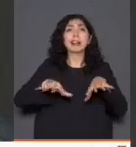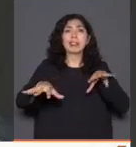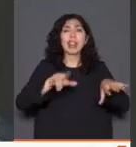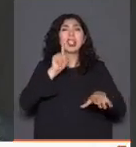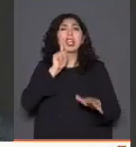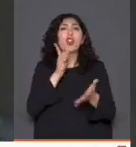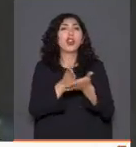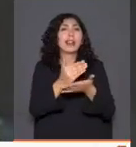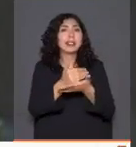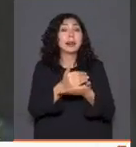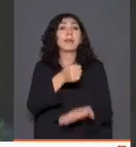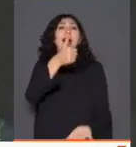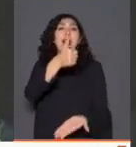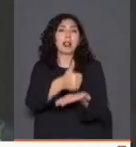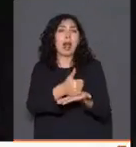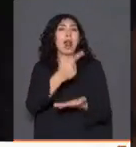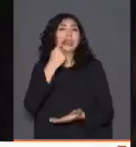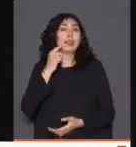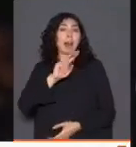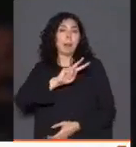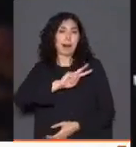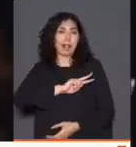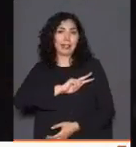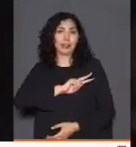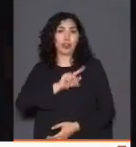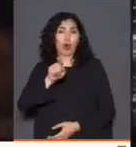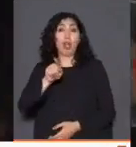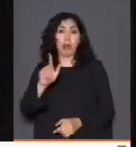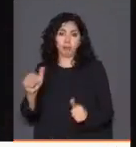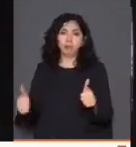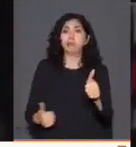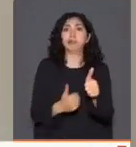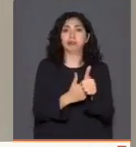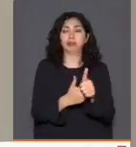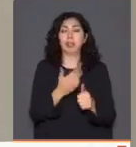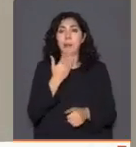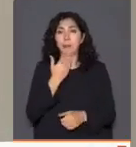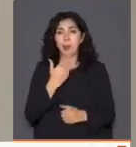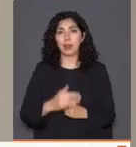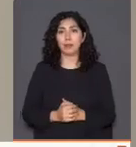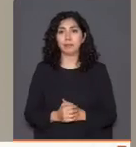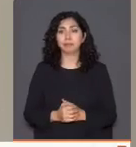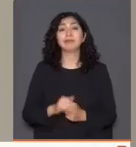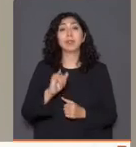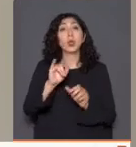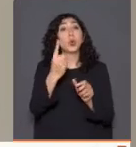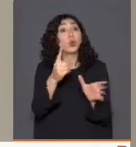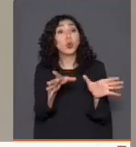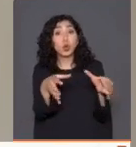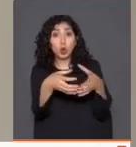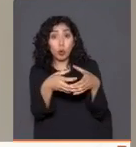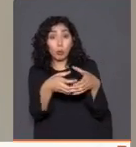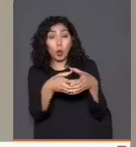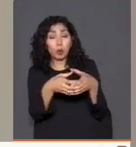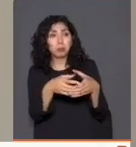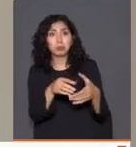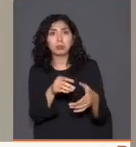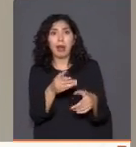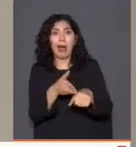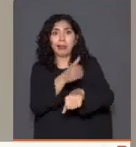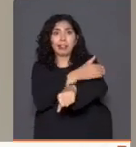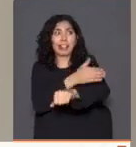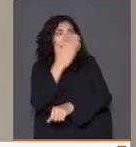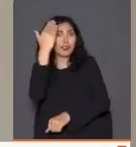que el alcalde de Valparaíso Jorge sharp es foser se produjo la intervención de un grupo cuya acción no estaba en conocimiento previo de los